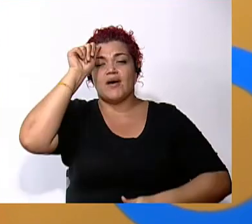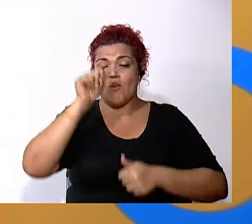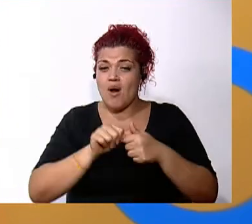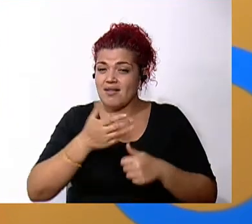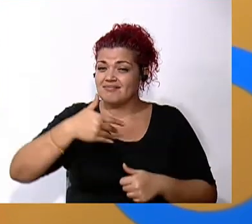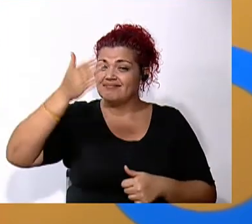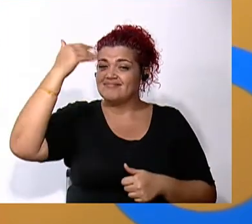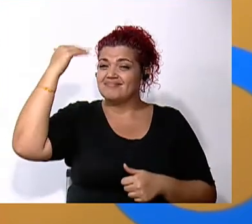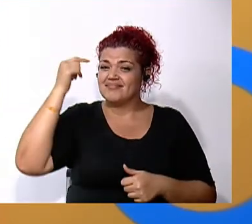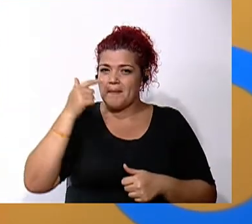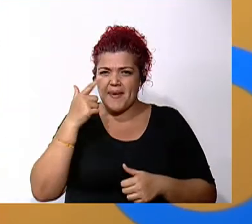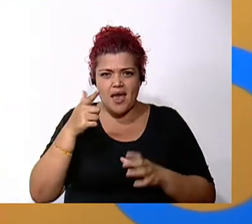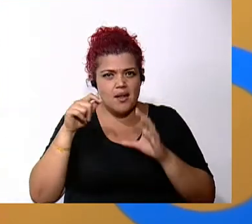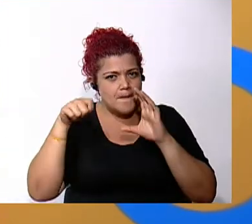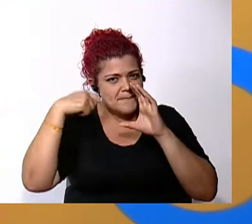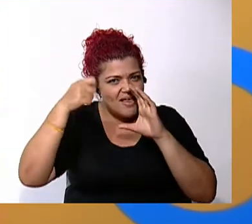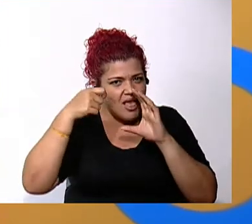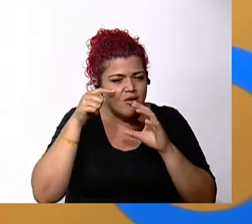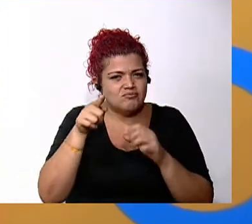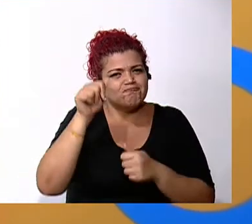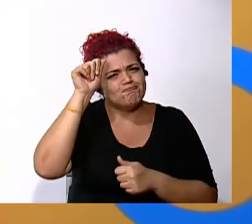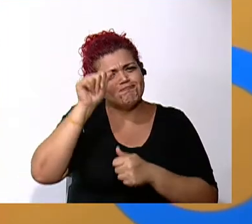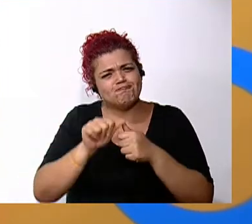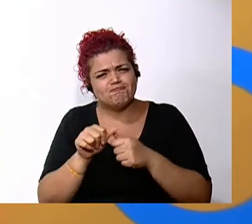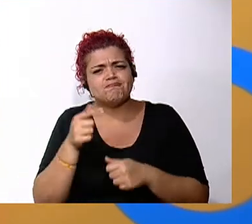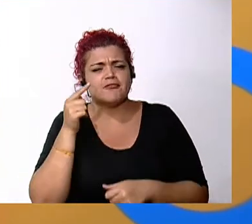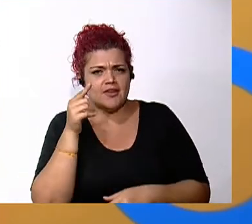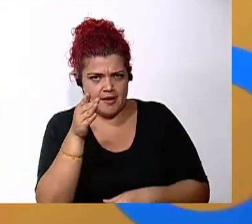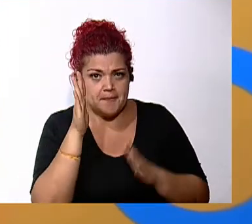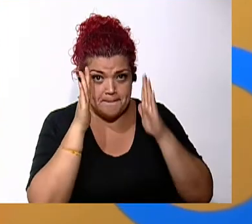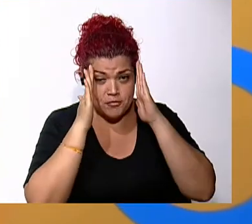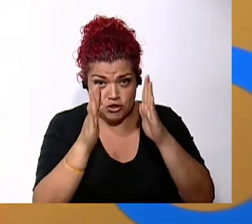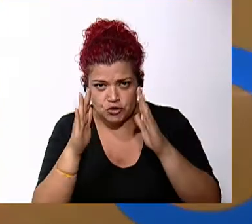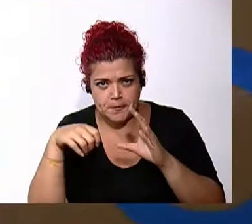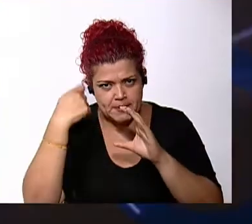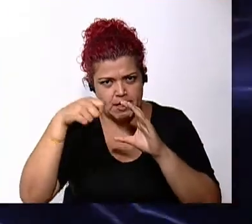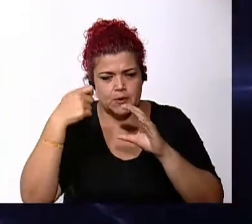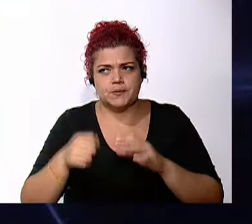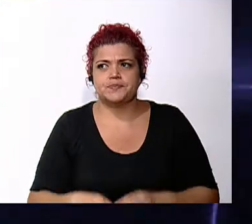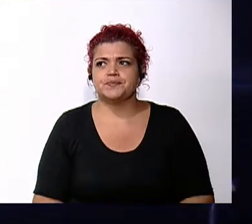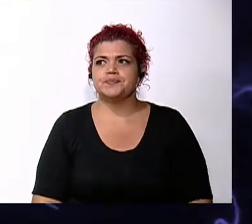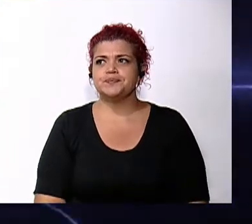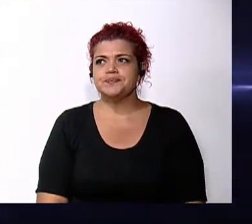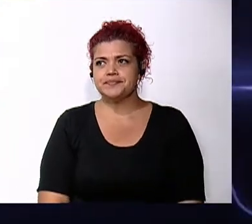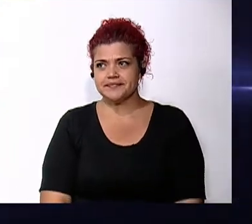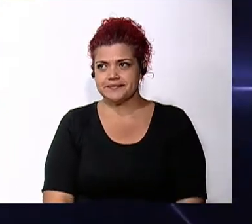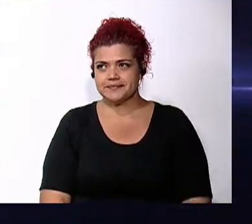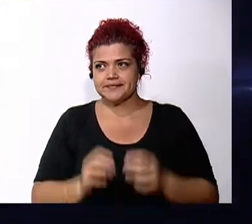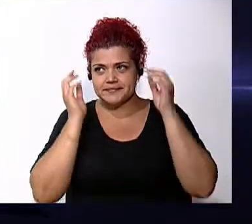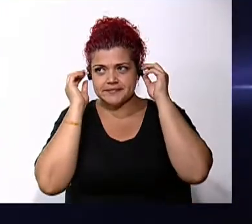ya vimos por medio de este video que les traigo a continuación.